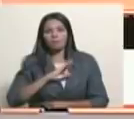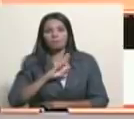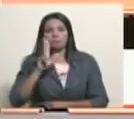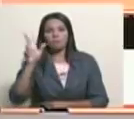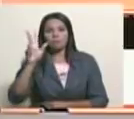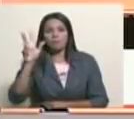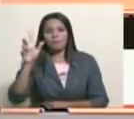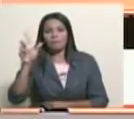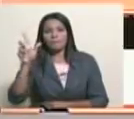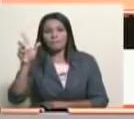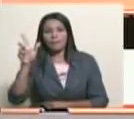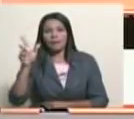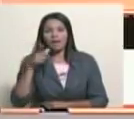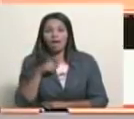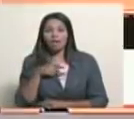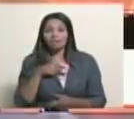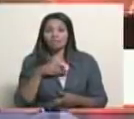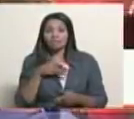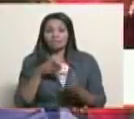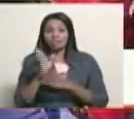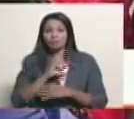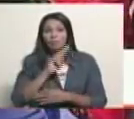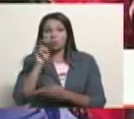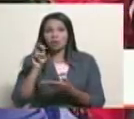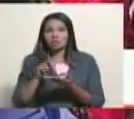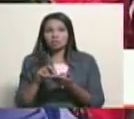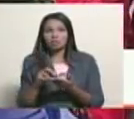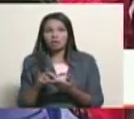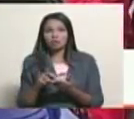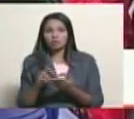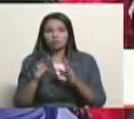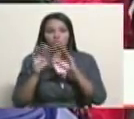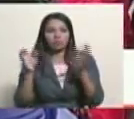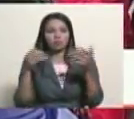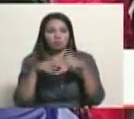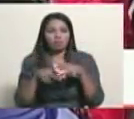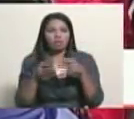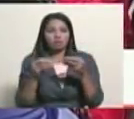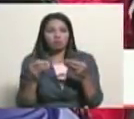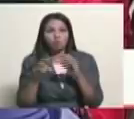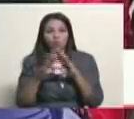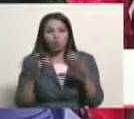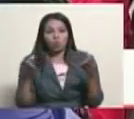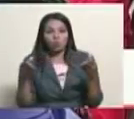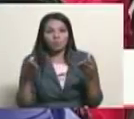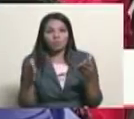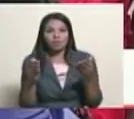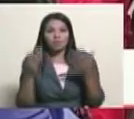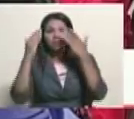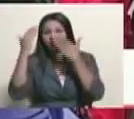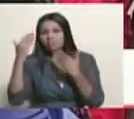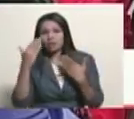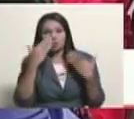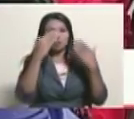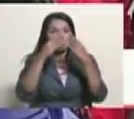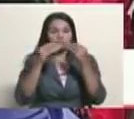Socialista Unido de Venezuela, su dirección nacional. Quiero a través de ustedes que le envíen mis saludos en todo el